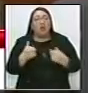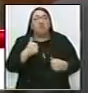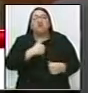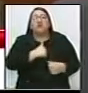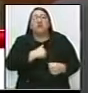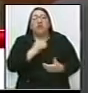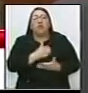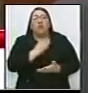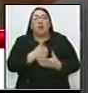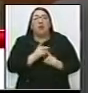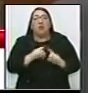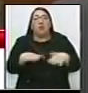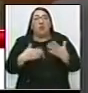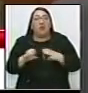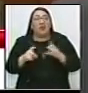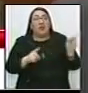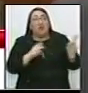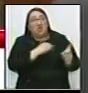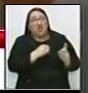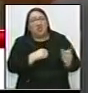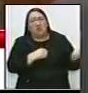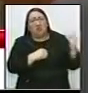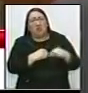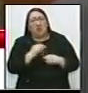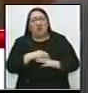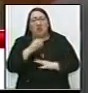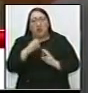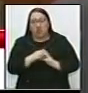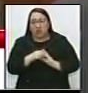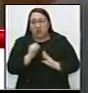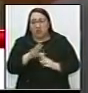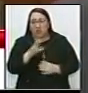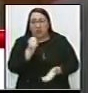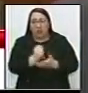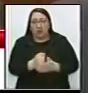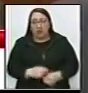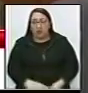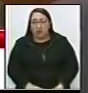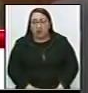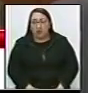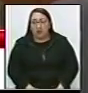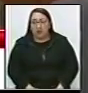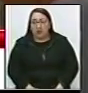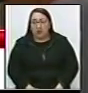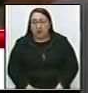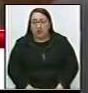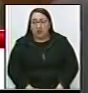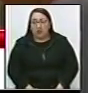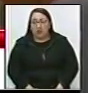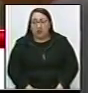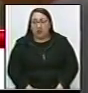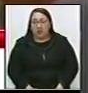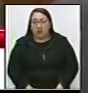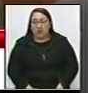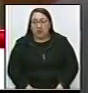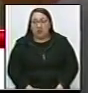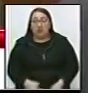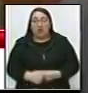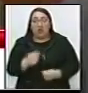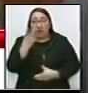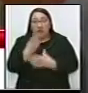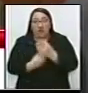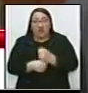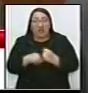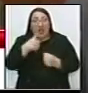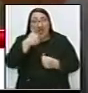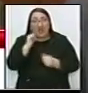hacer es que los proyectos y su aprobación están sujetos a la confianza. El día de